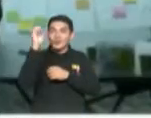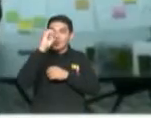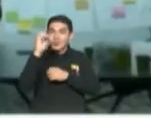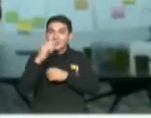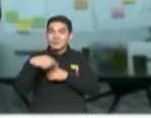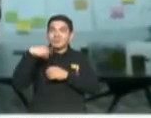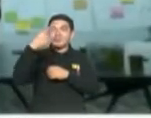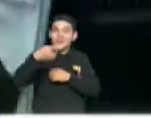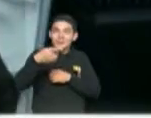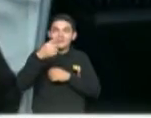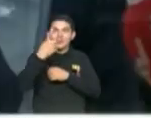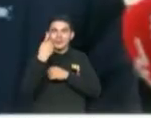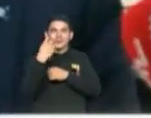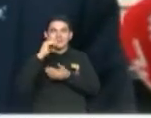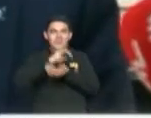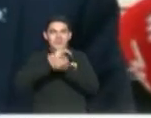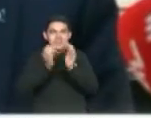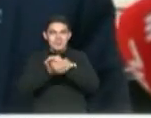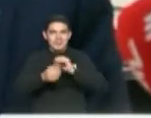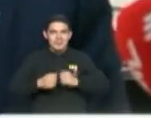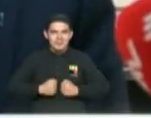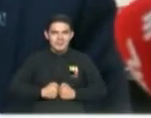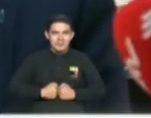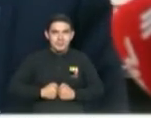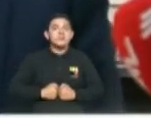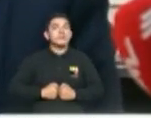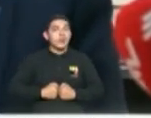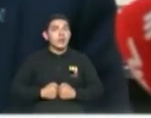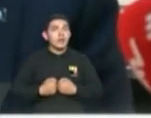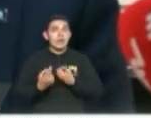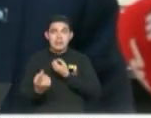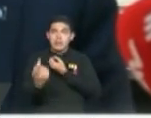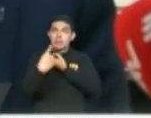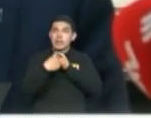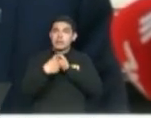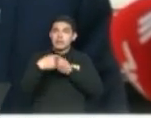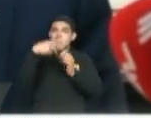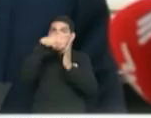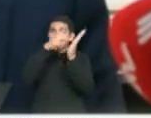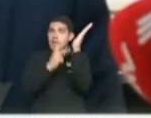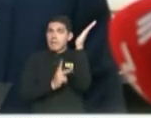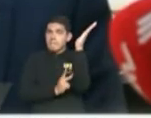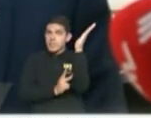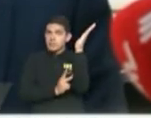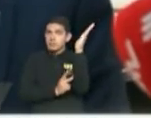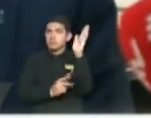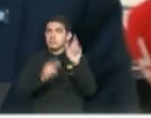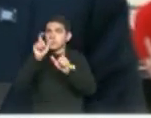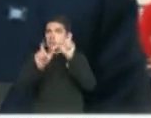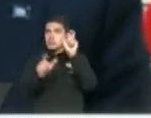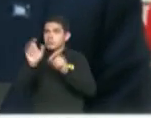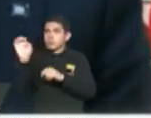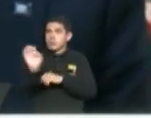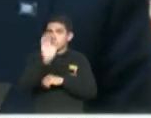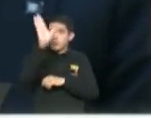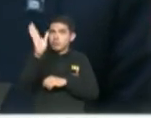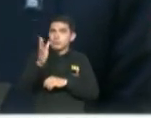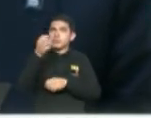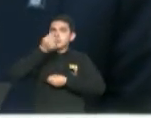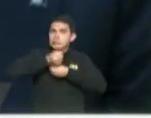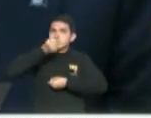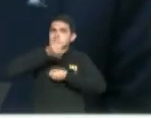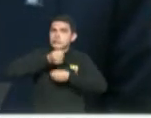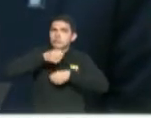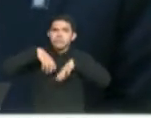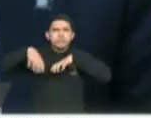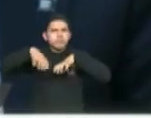11 de noviembre que dentro del parlamento ya existe un trabajo de